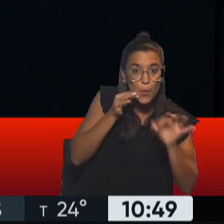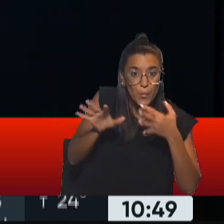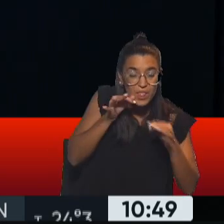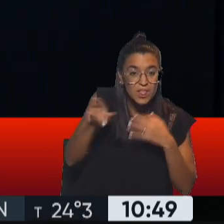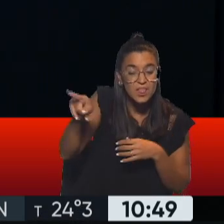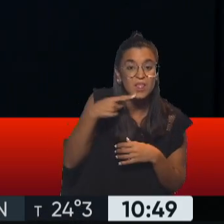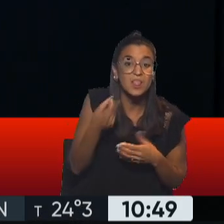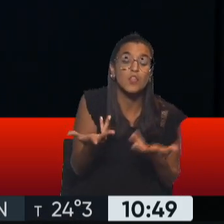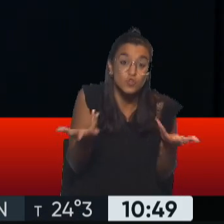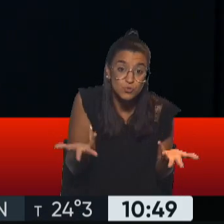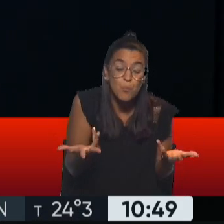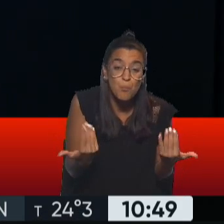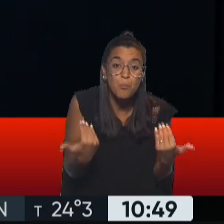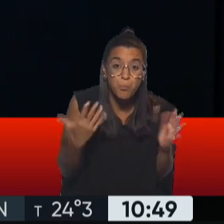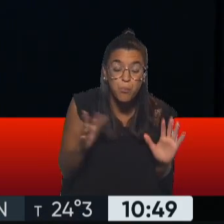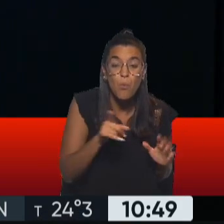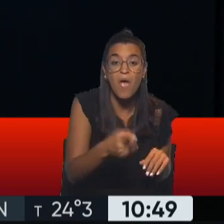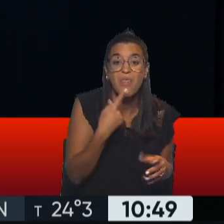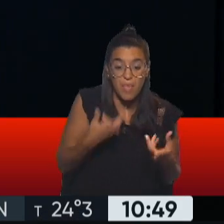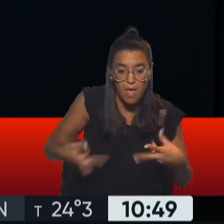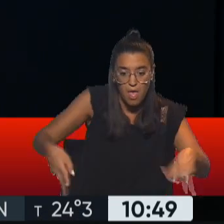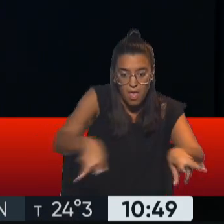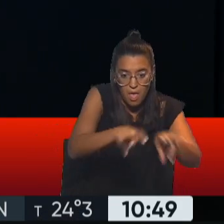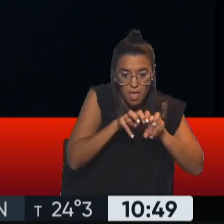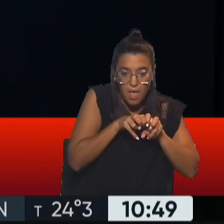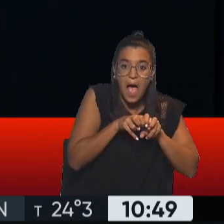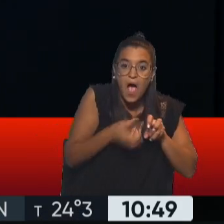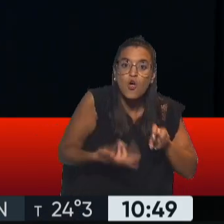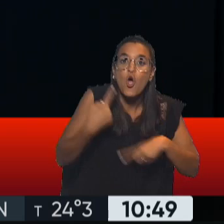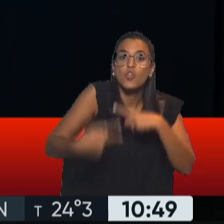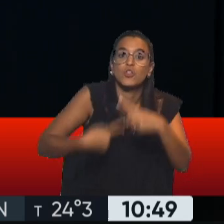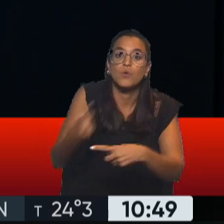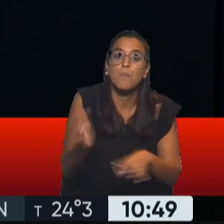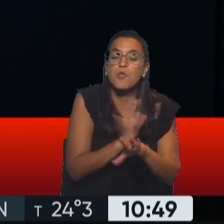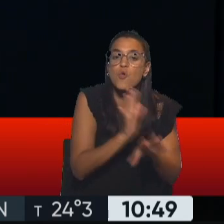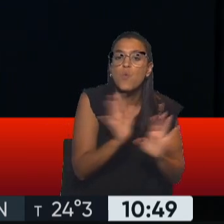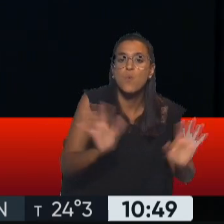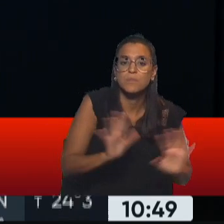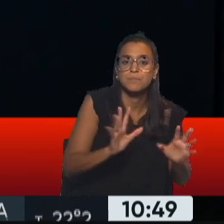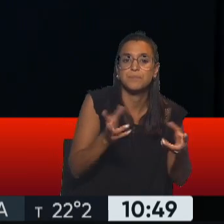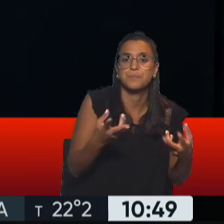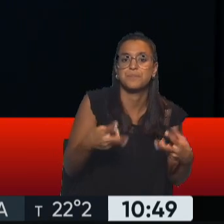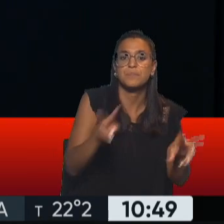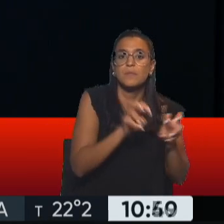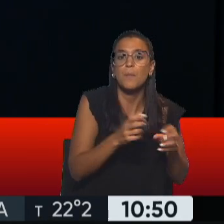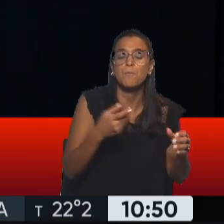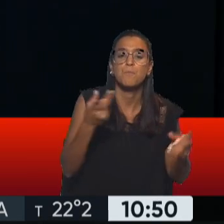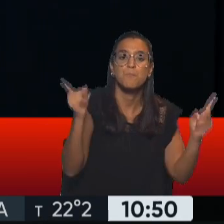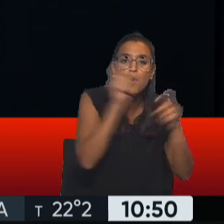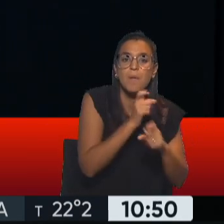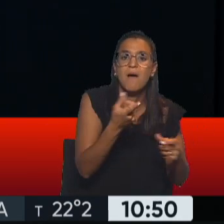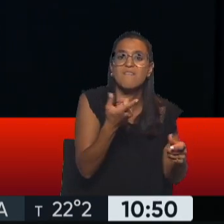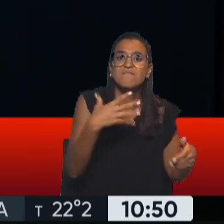se pueda contar con las divisas para que siga el crecimiento sin que nos choquemos contra problemas de falta